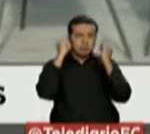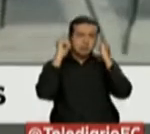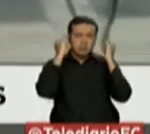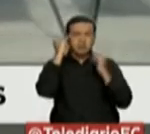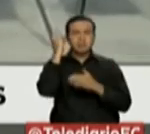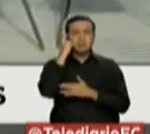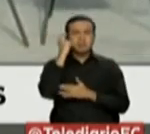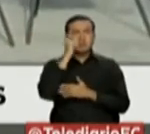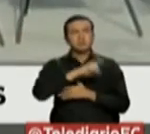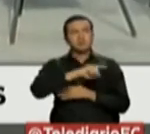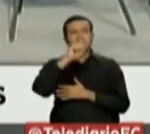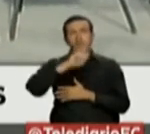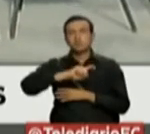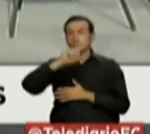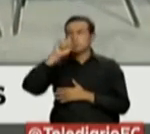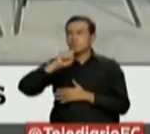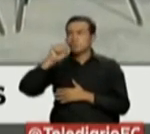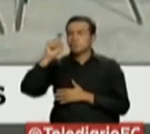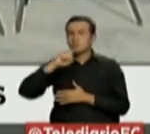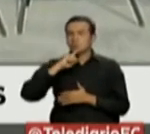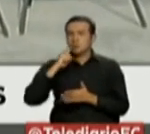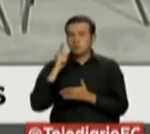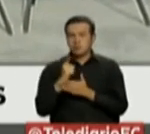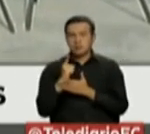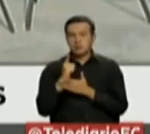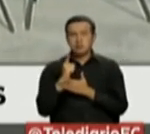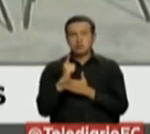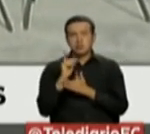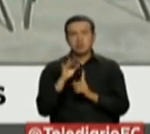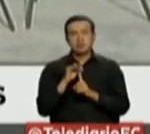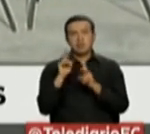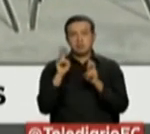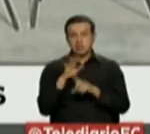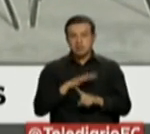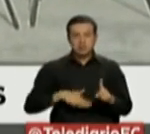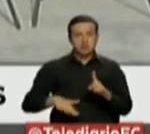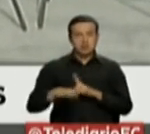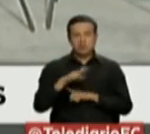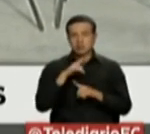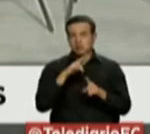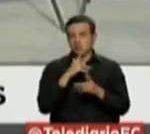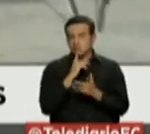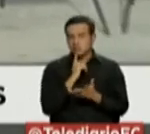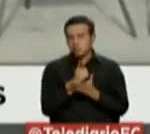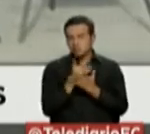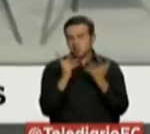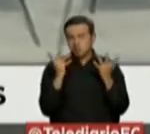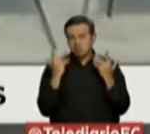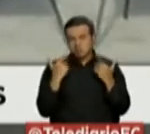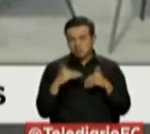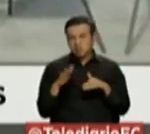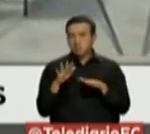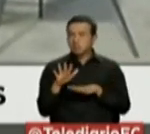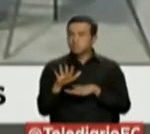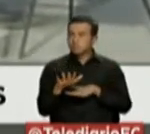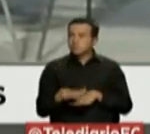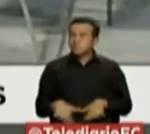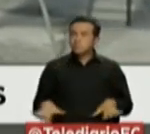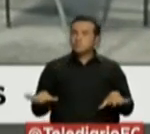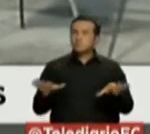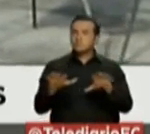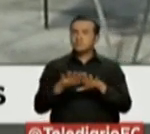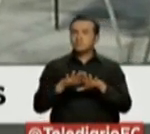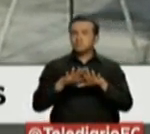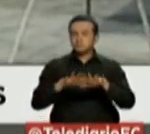plasmar en las paredes del lugar, que obviamente tiene que ser representativo al entorno. Se concibió también en este espacio